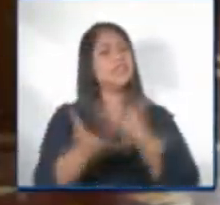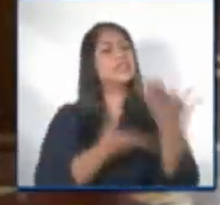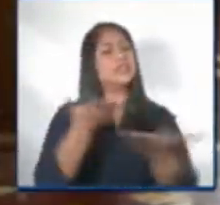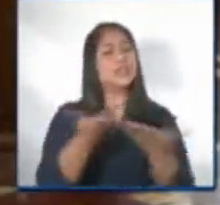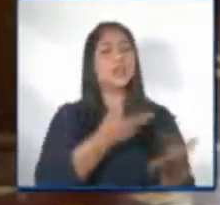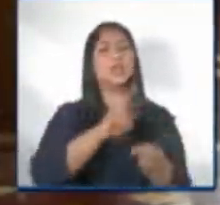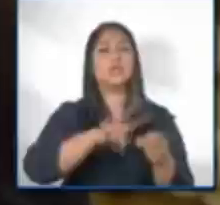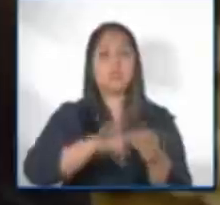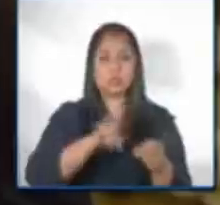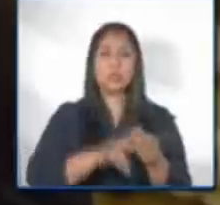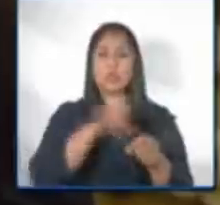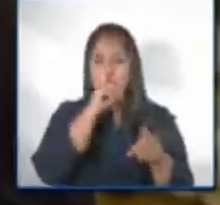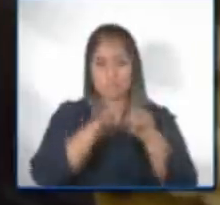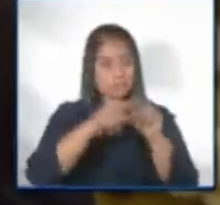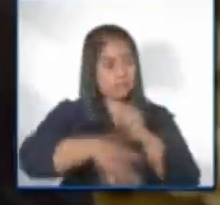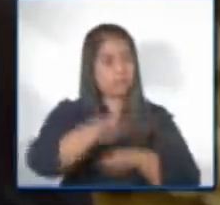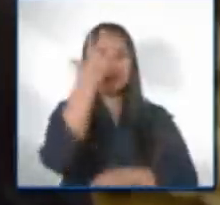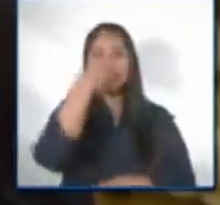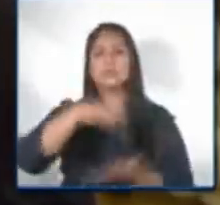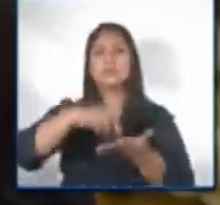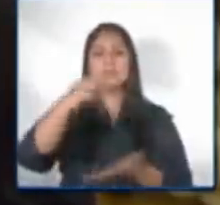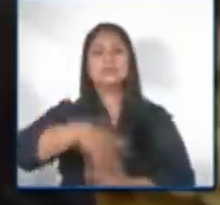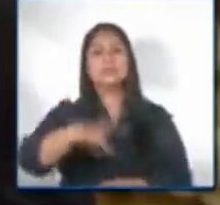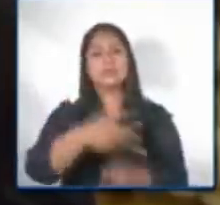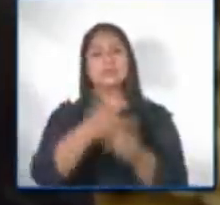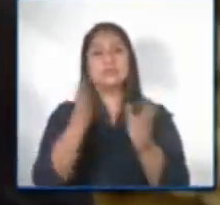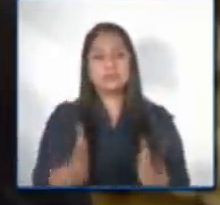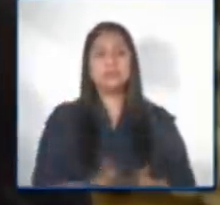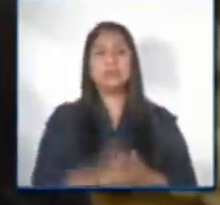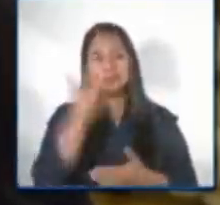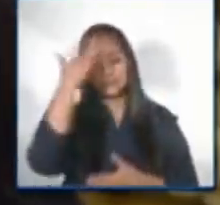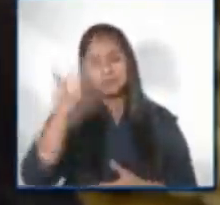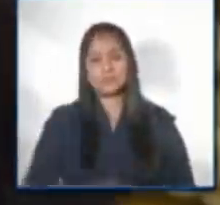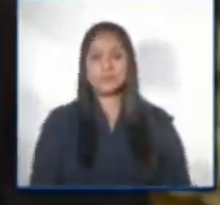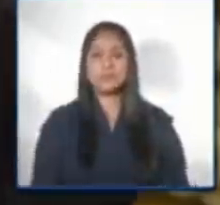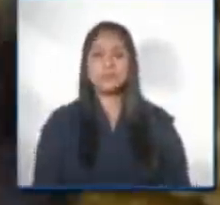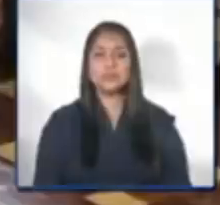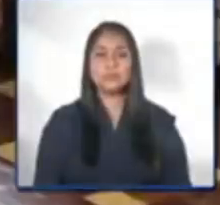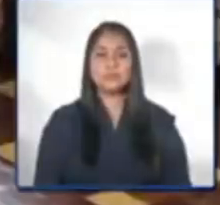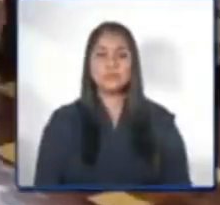Totonicapán y a este hermoso país que es de todos los guatemaltecos. Muchas gracias.